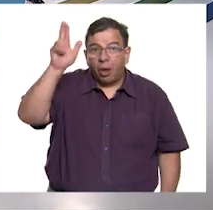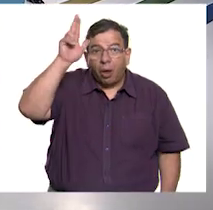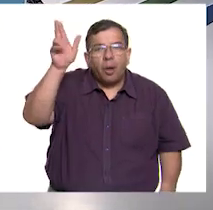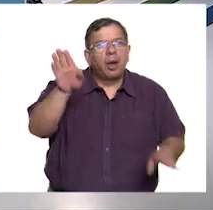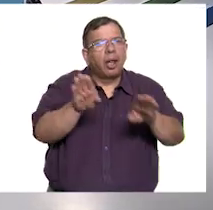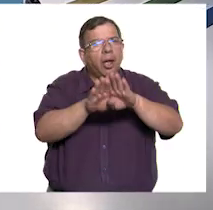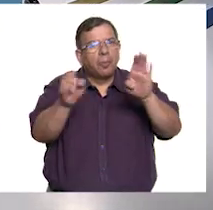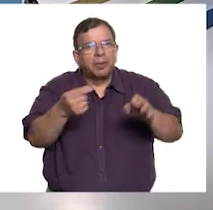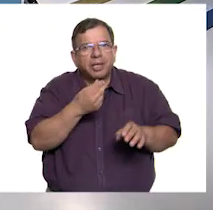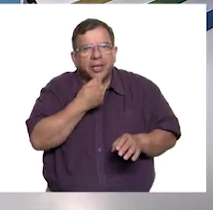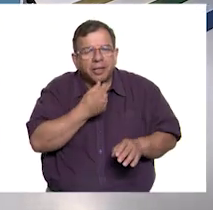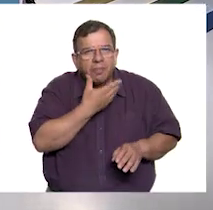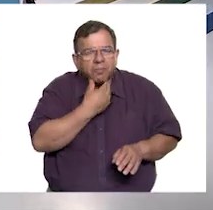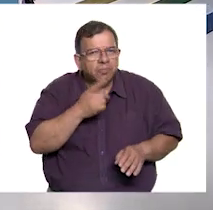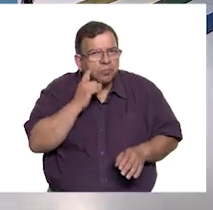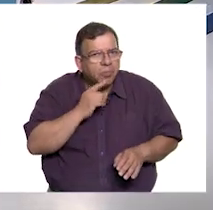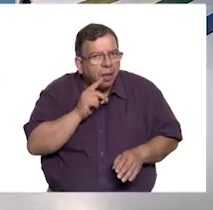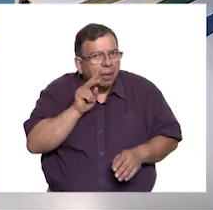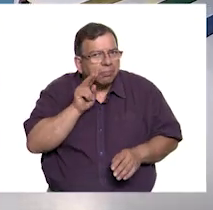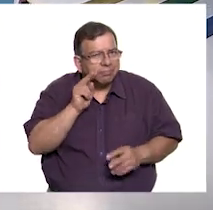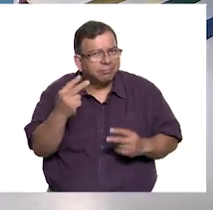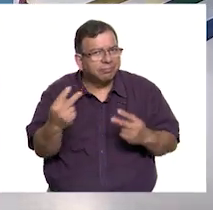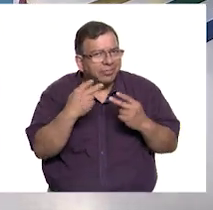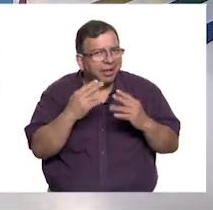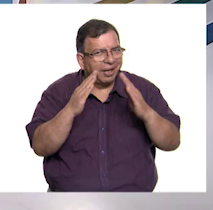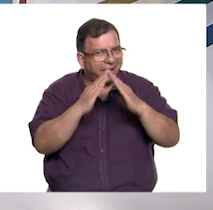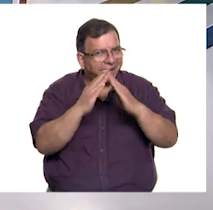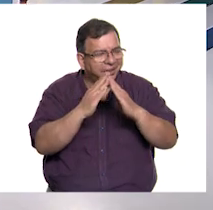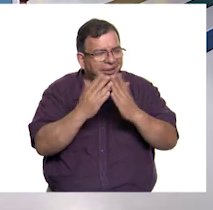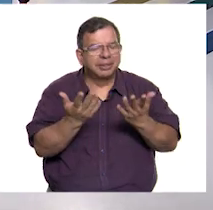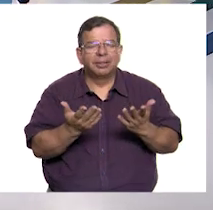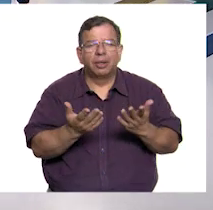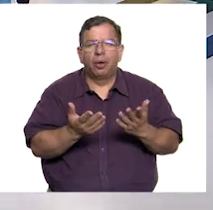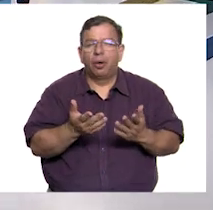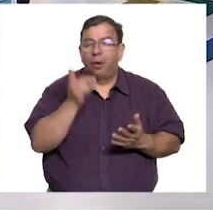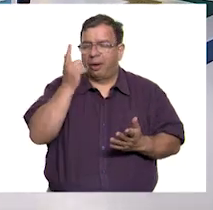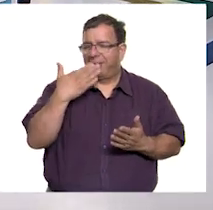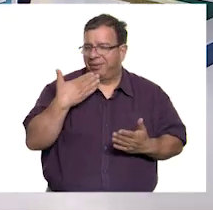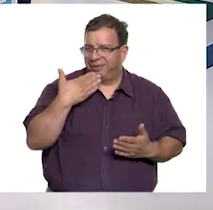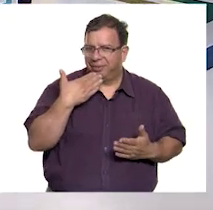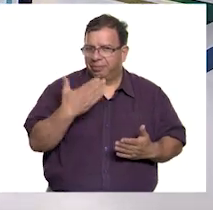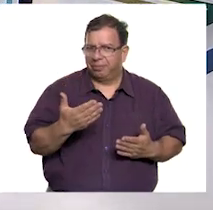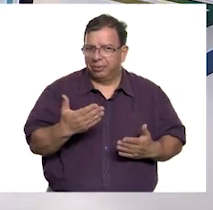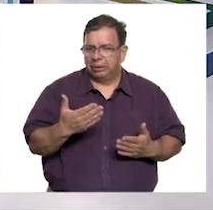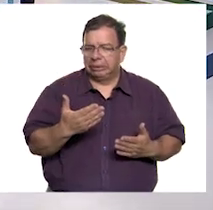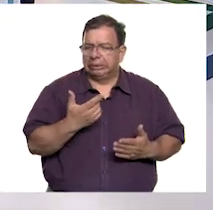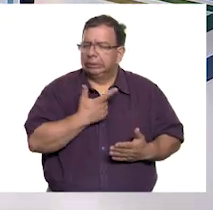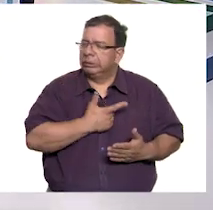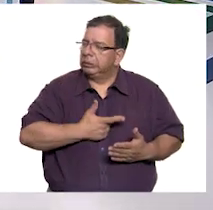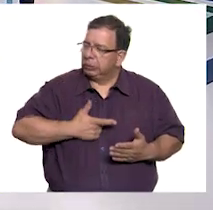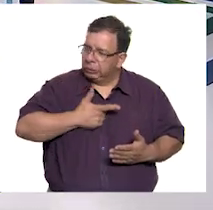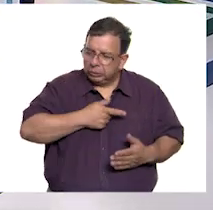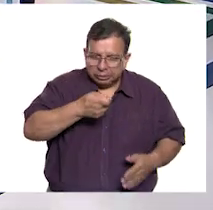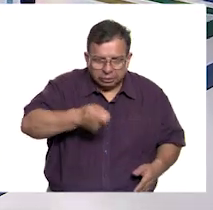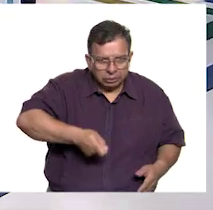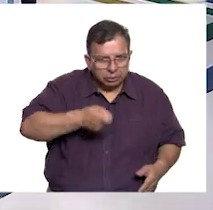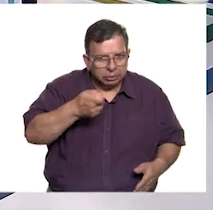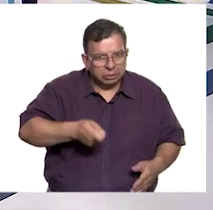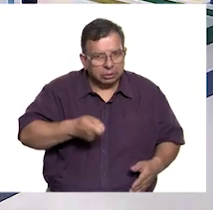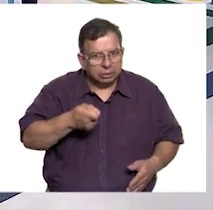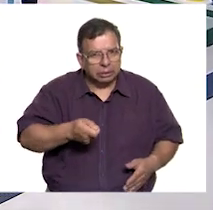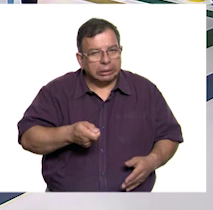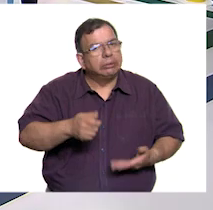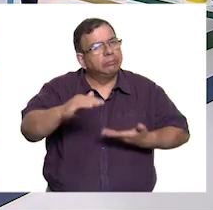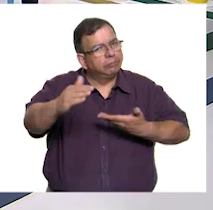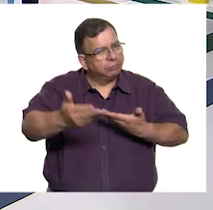¿cómo están, niñas y niños que nos ven desde sus casas? Espero que estén muy bien y nos da muchísimo gusto saludarles y